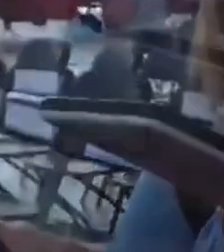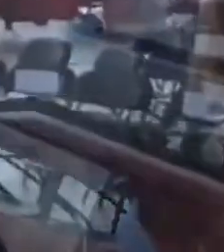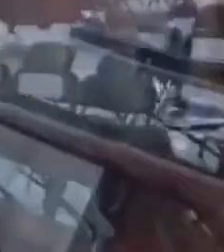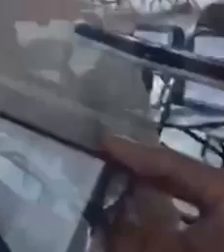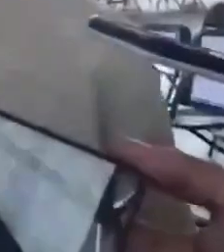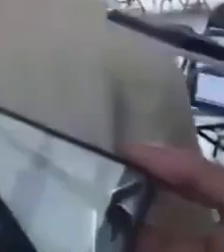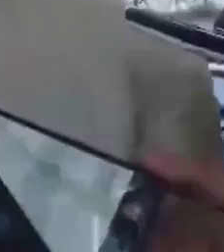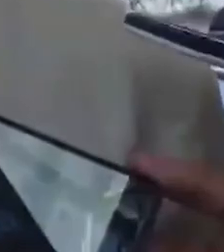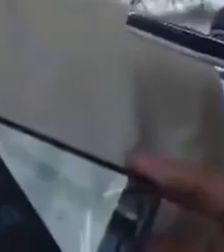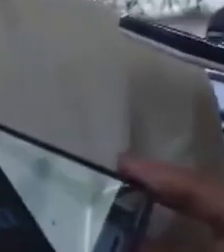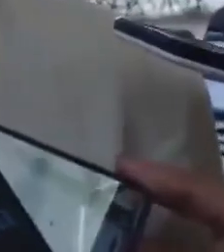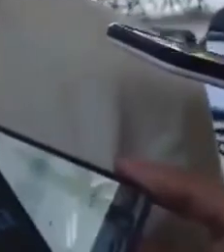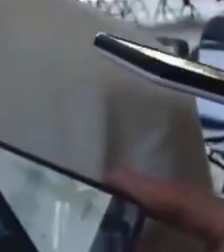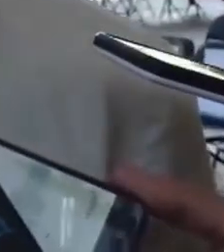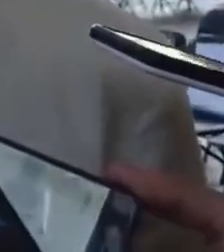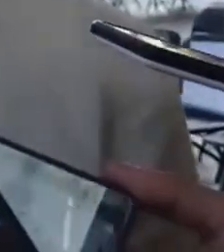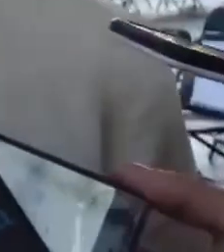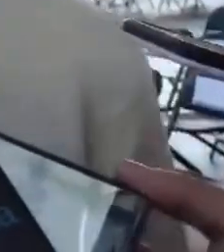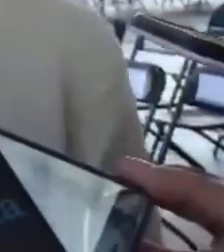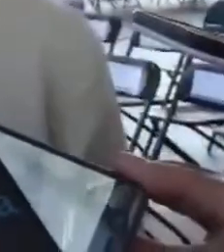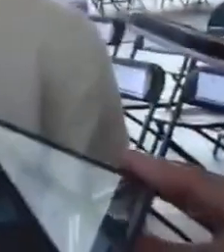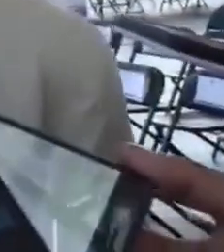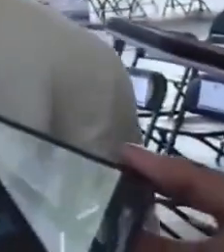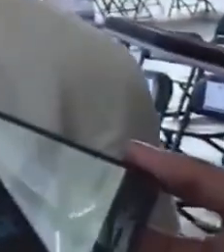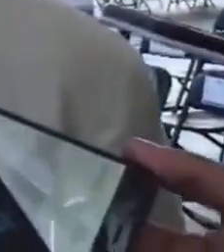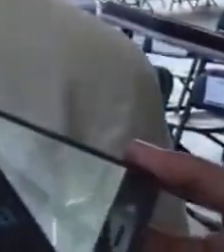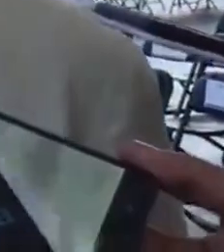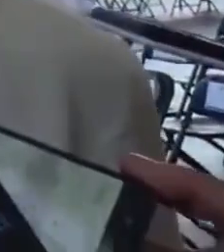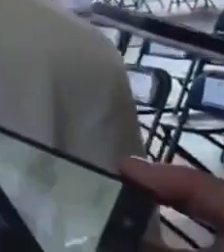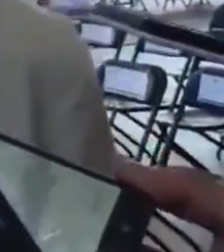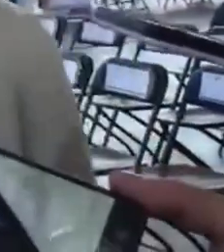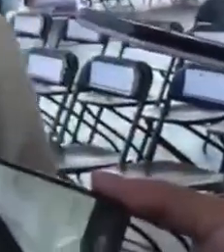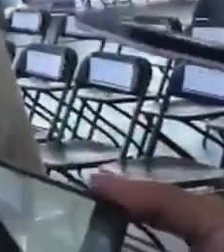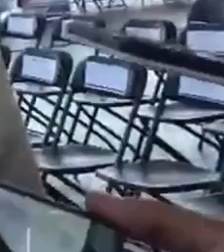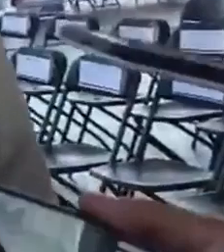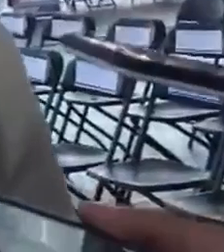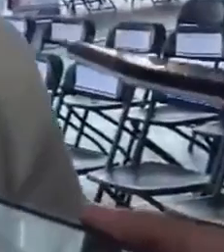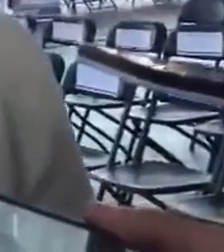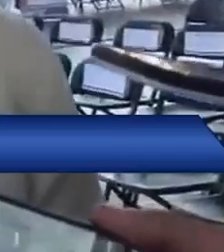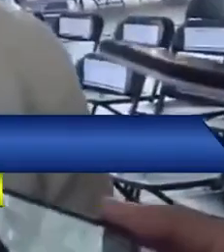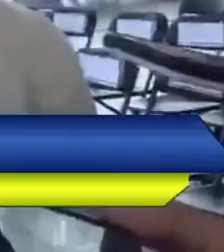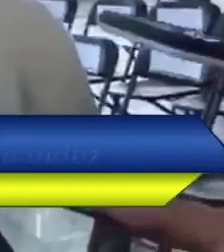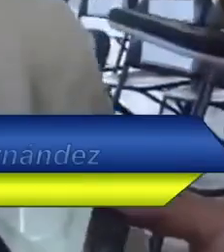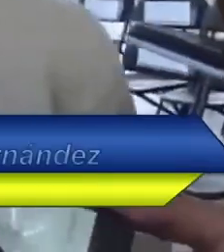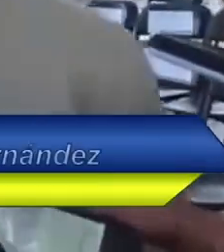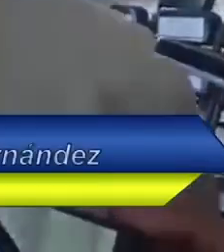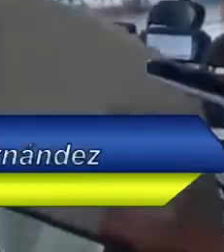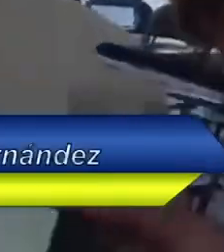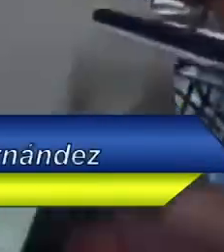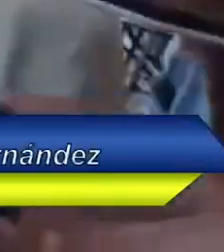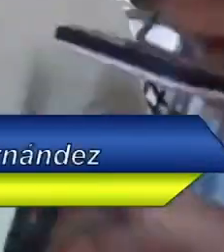en el estado. Creo que la ubicación logística que tiene Michoacán lo hace uno de los